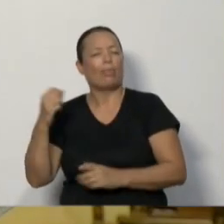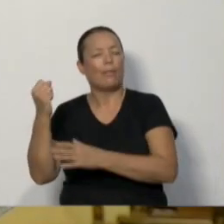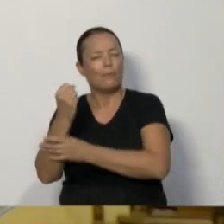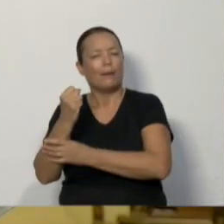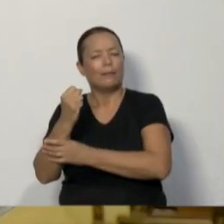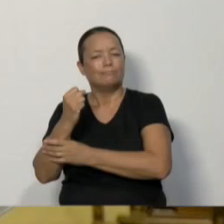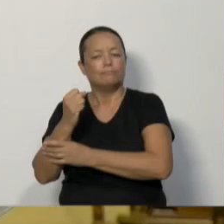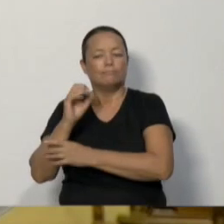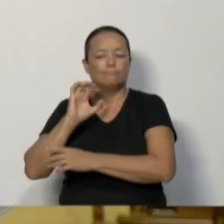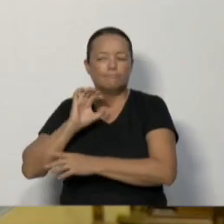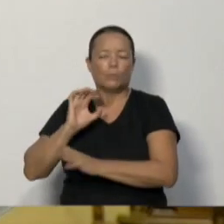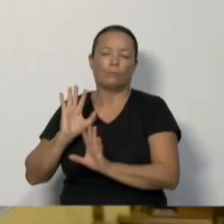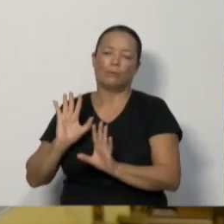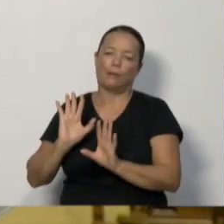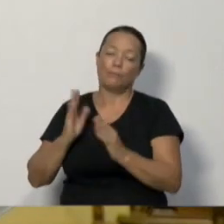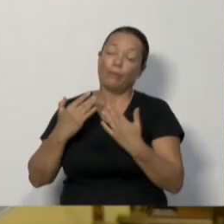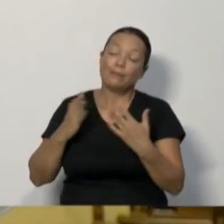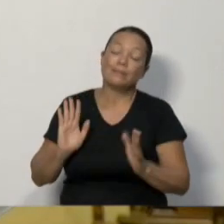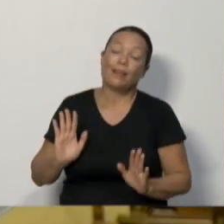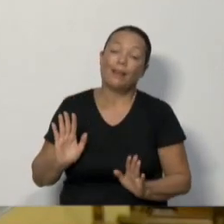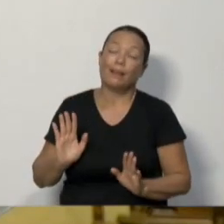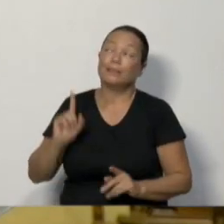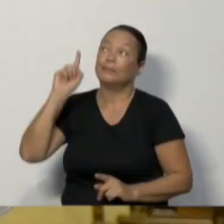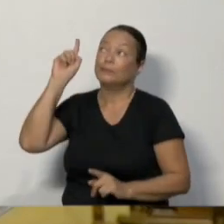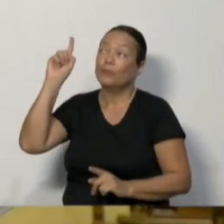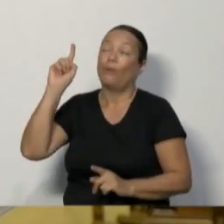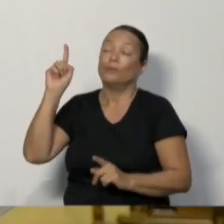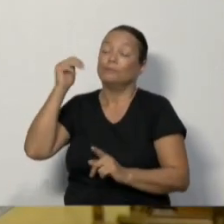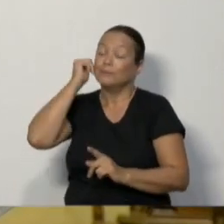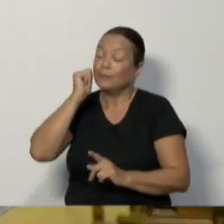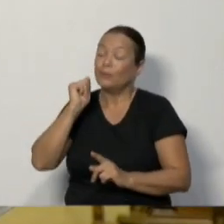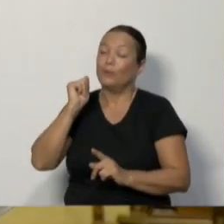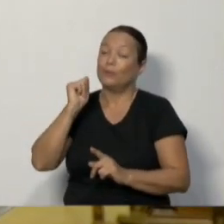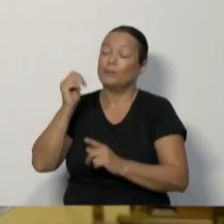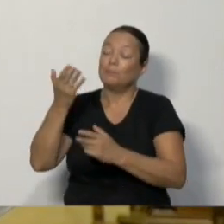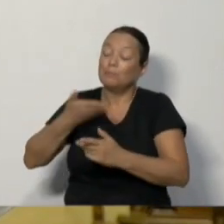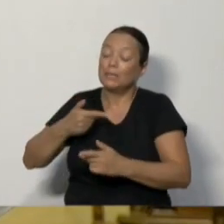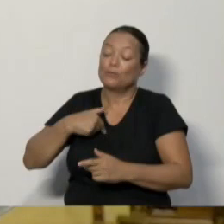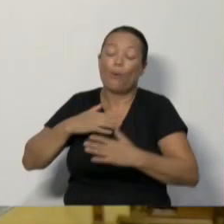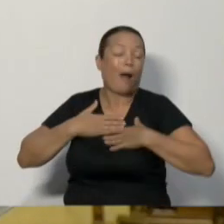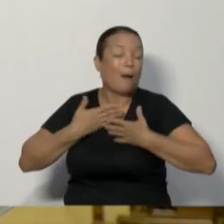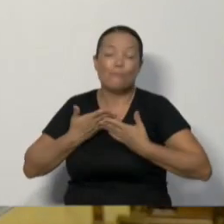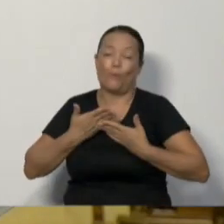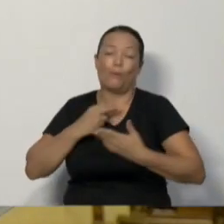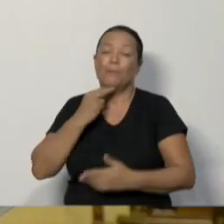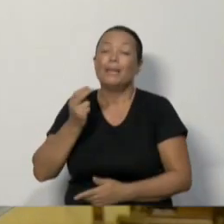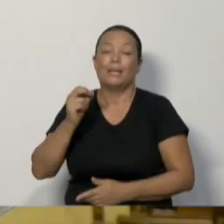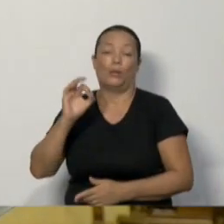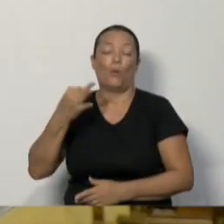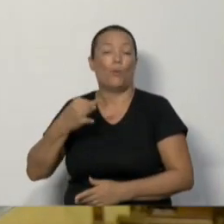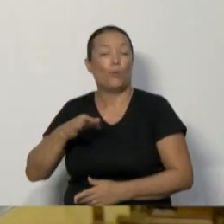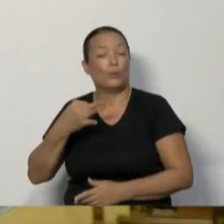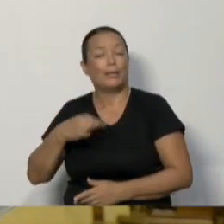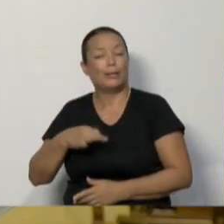Abraham un poco de bronca. Me estás pidiendo, Señor, lo que más amo en el mundo, mi